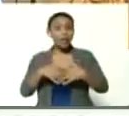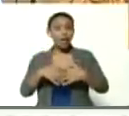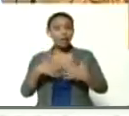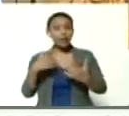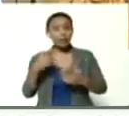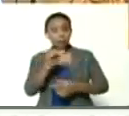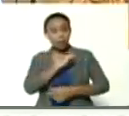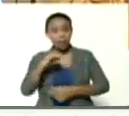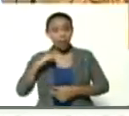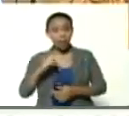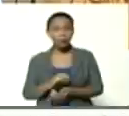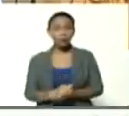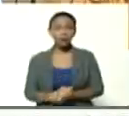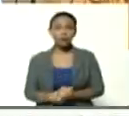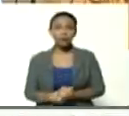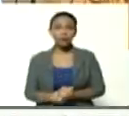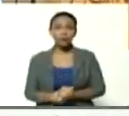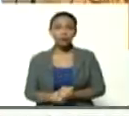industrias privadas.